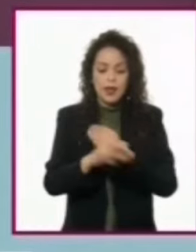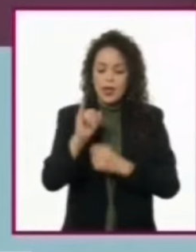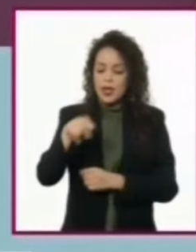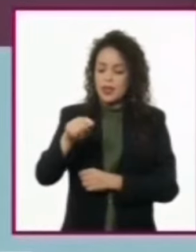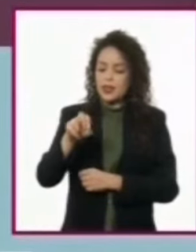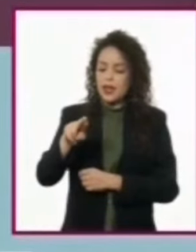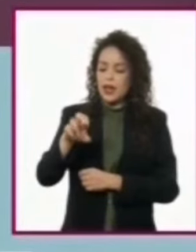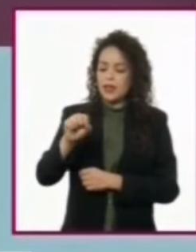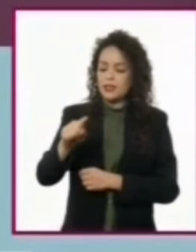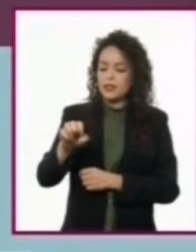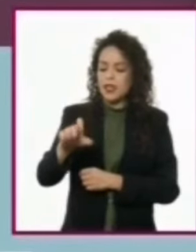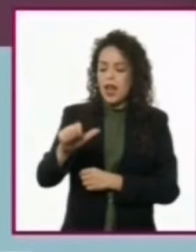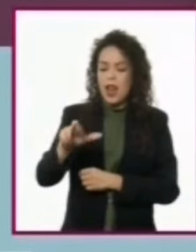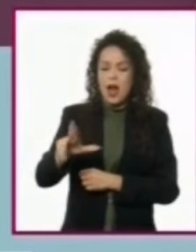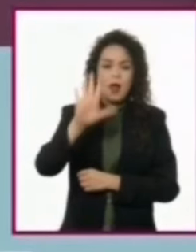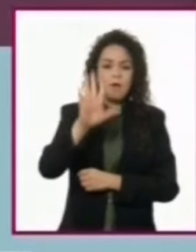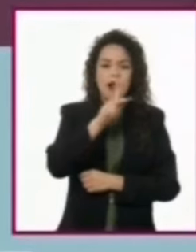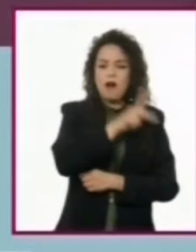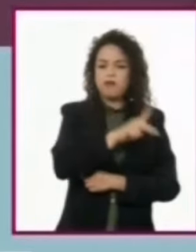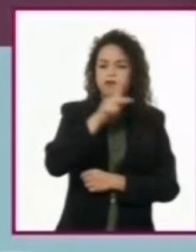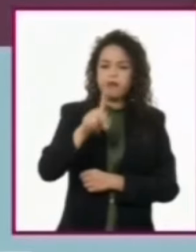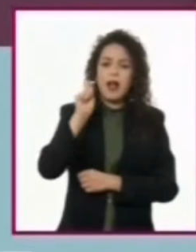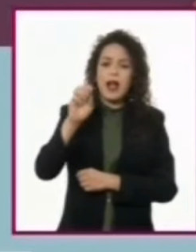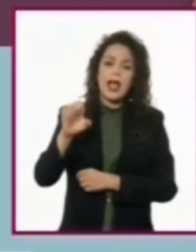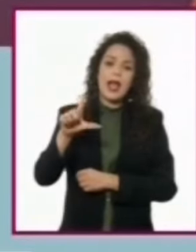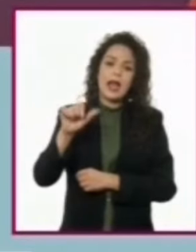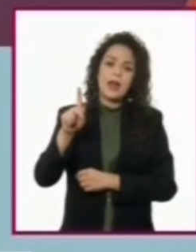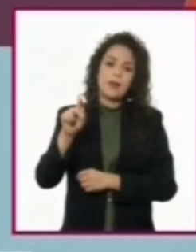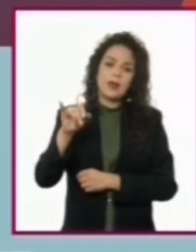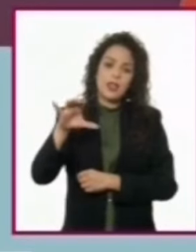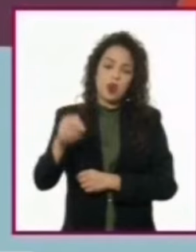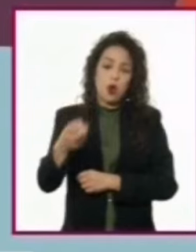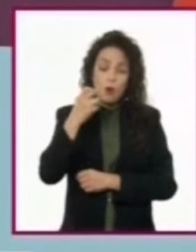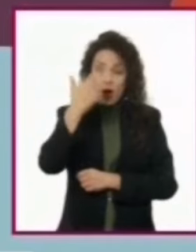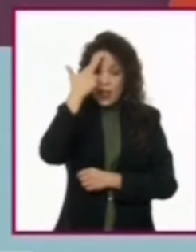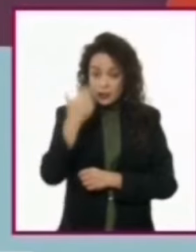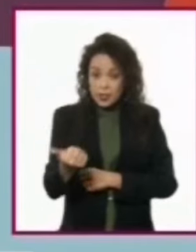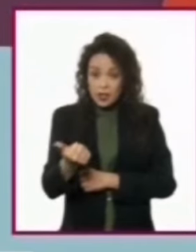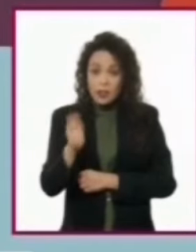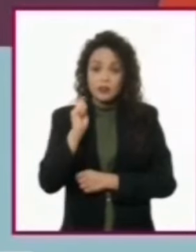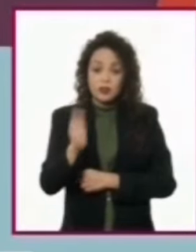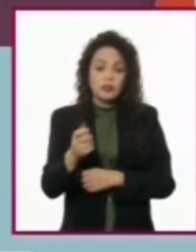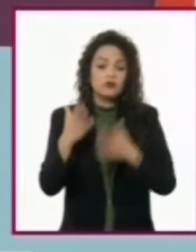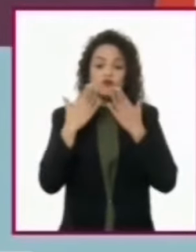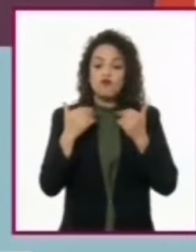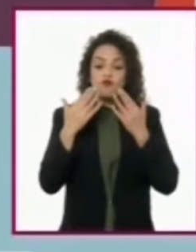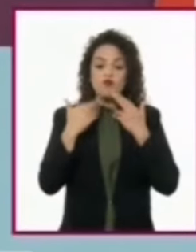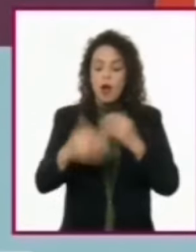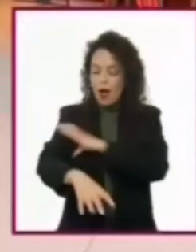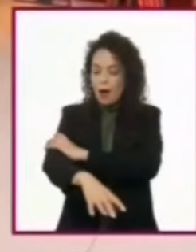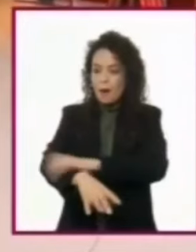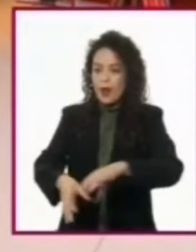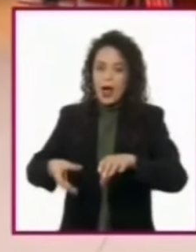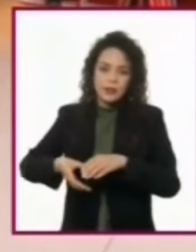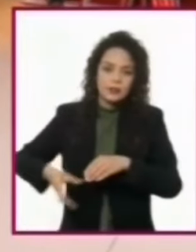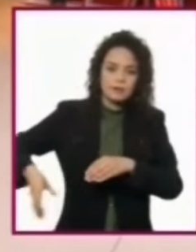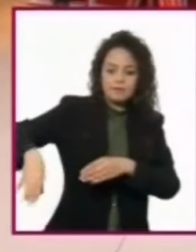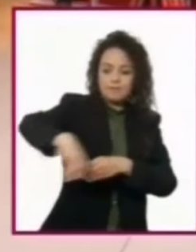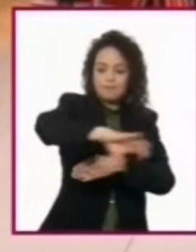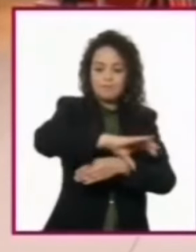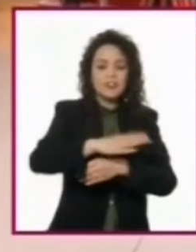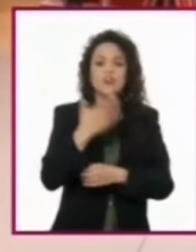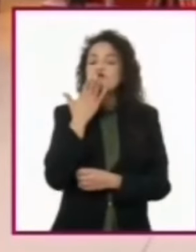interestelar, muy parecido a las galaxias elípticas. Esto origina que no tengan brazos espirales, aunque